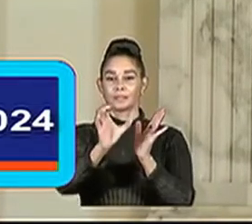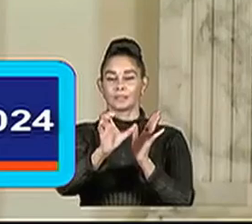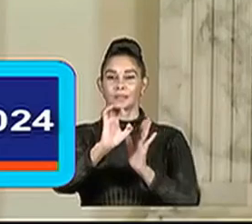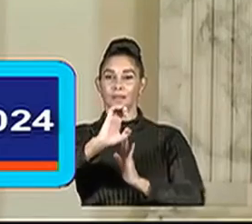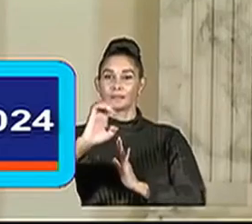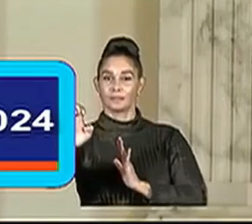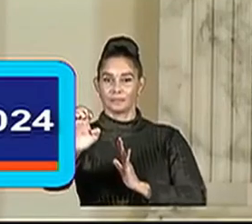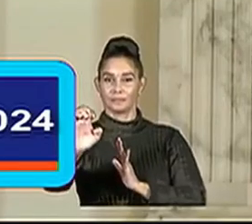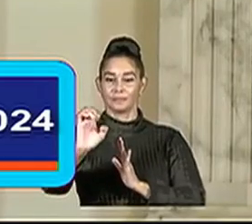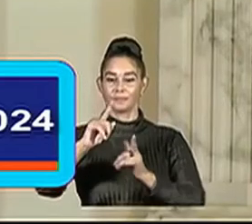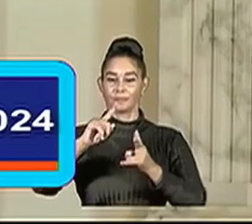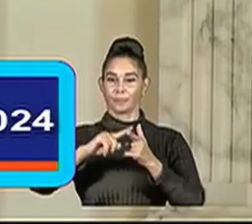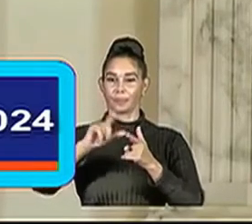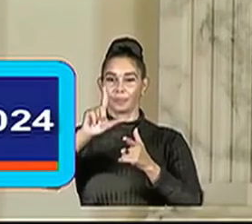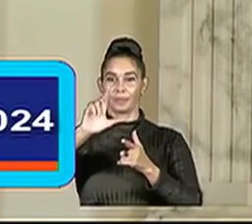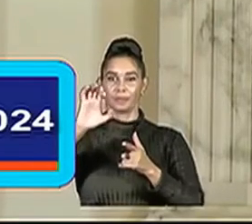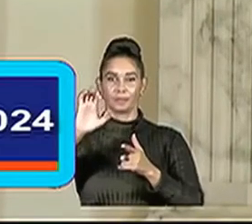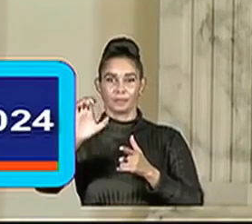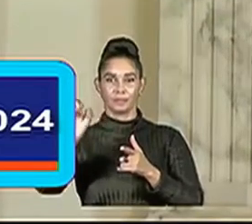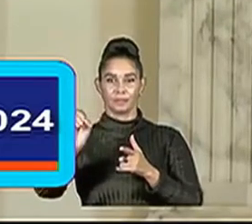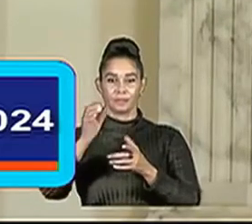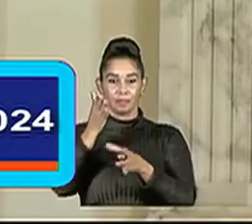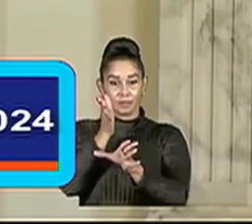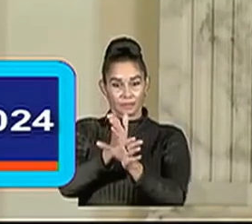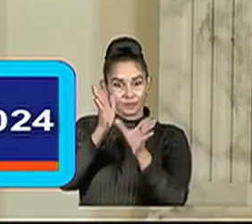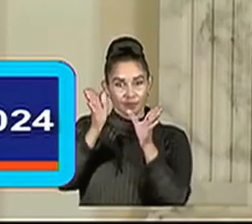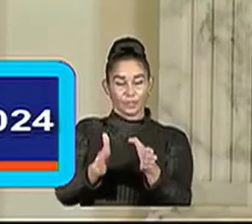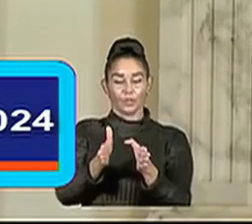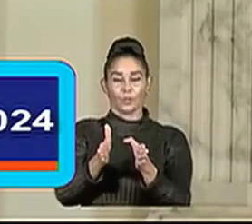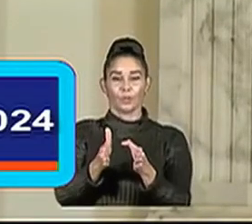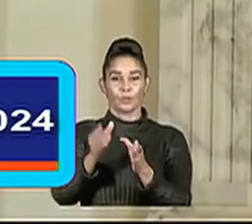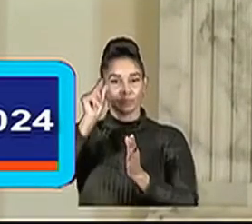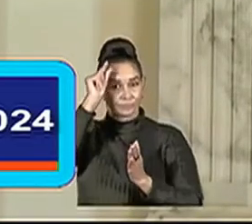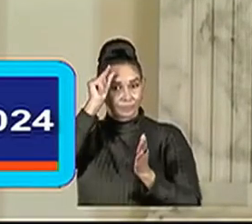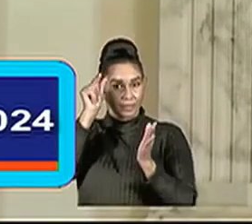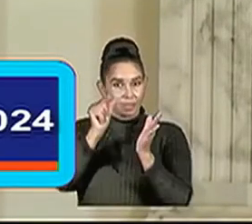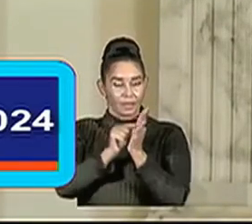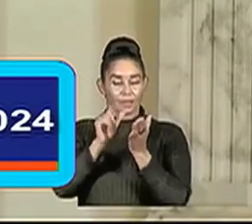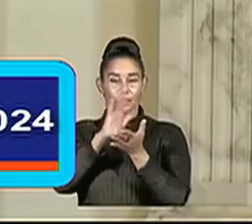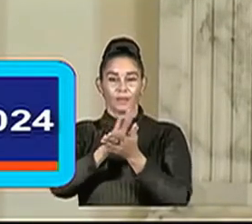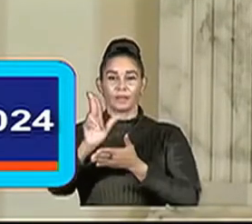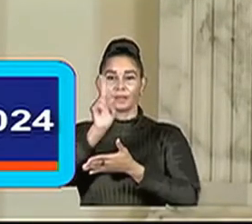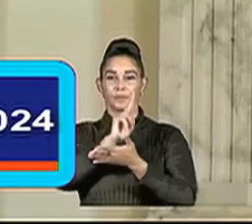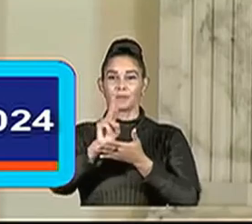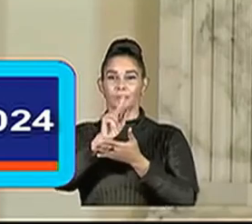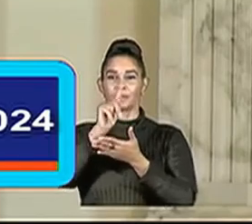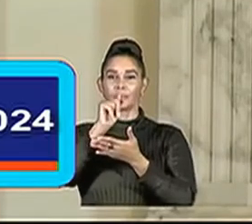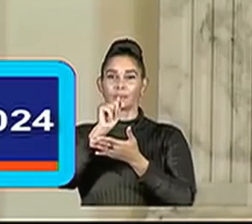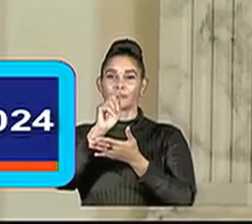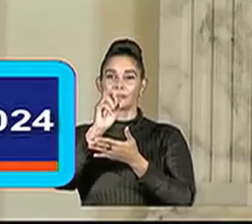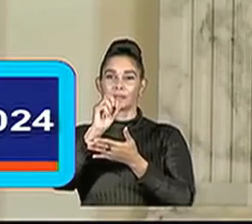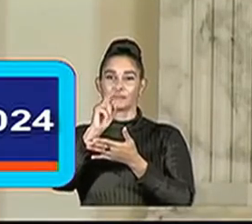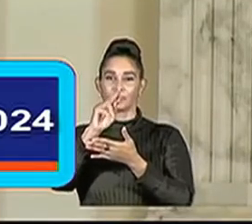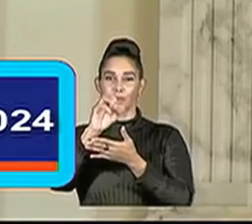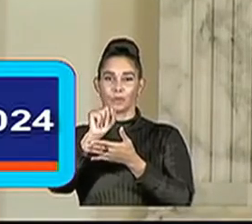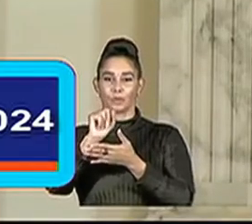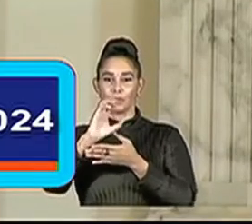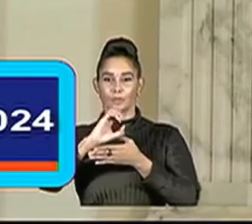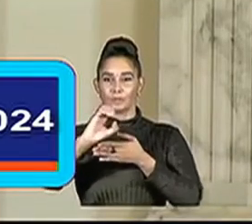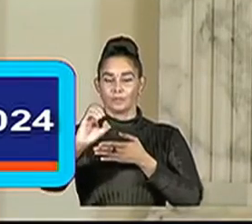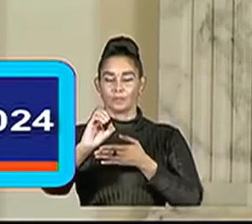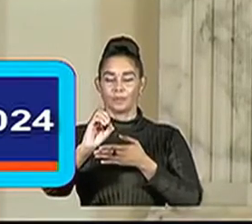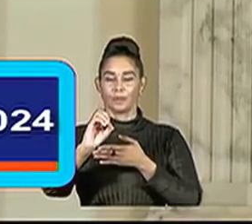Este, licenciada en psicología, graduada en la Universidad Tecnológica del Cibao